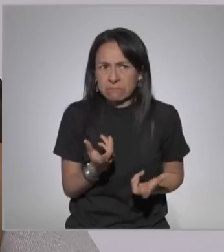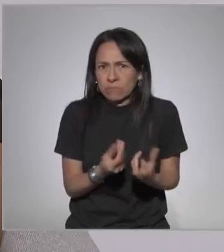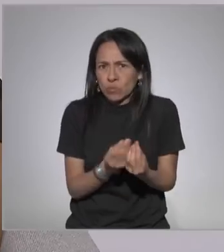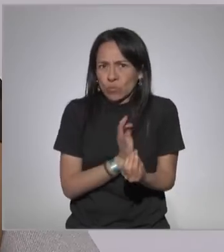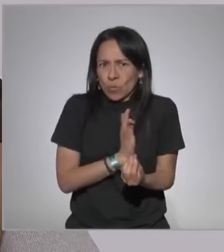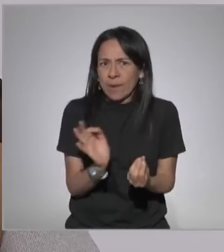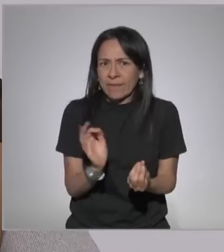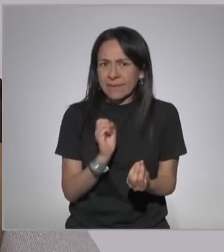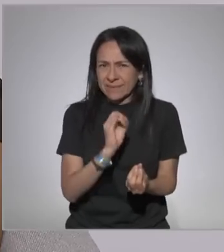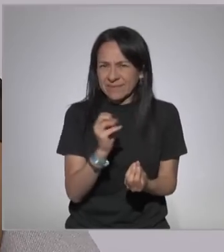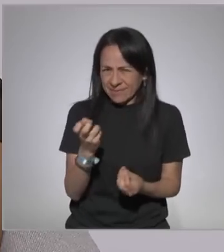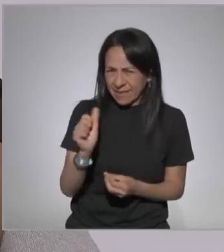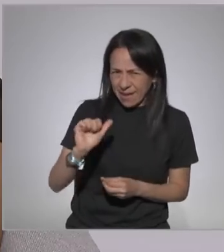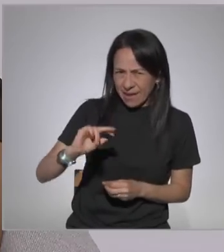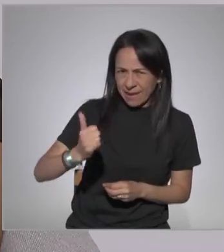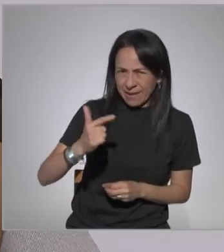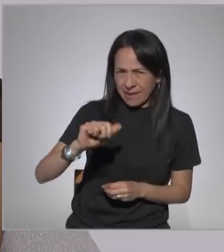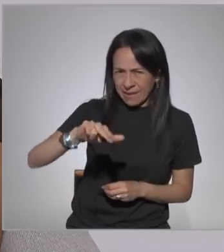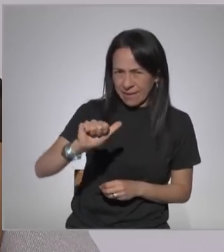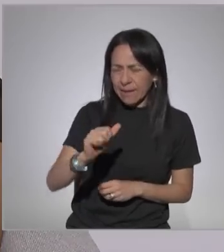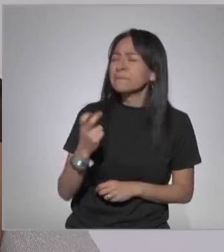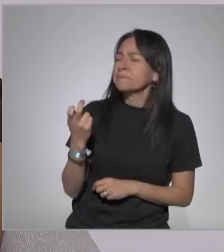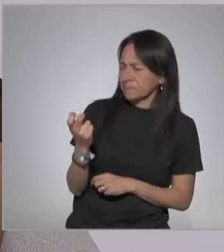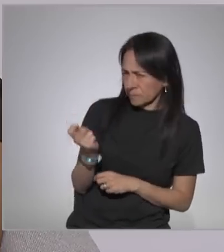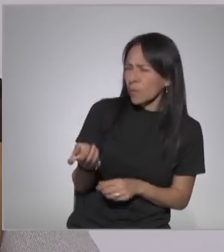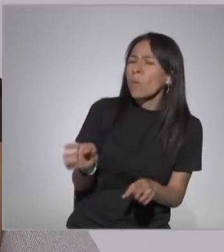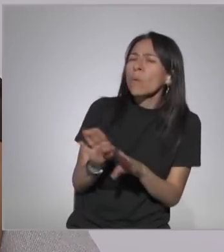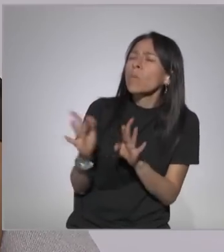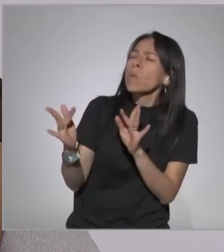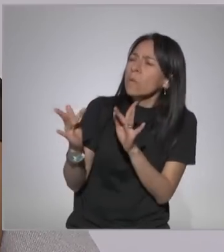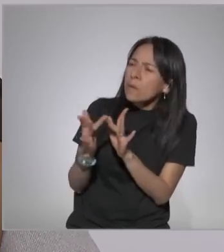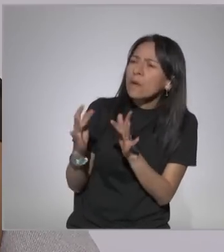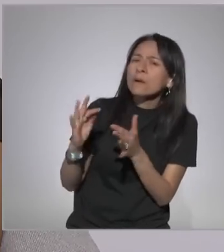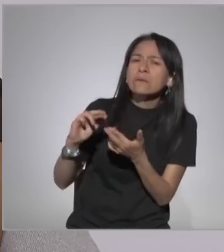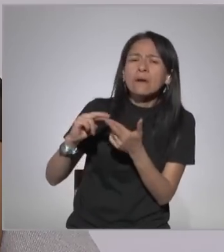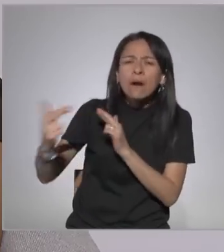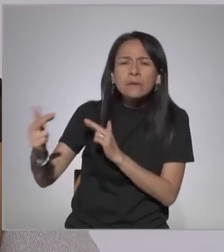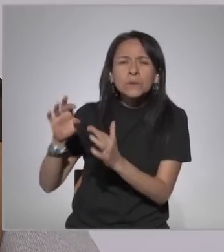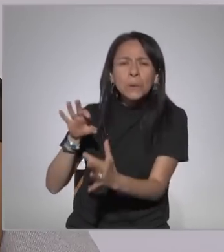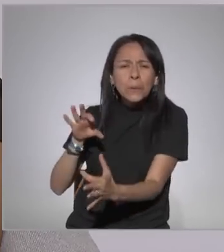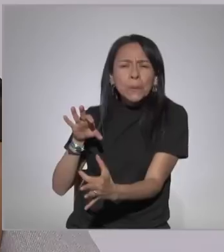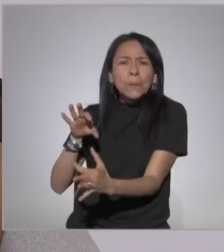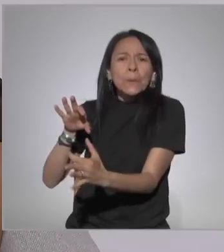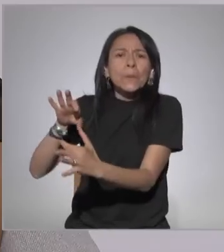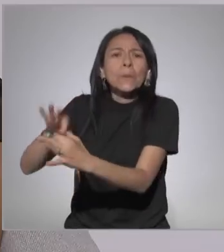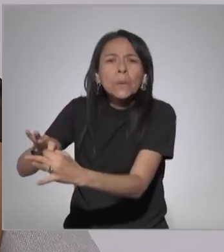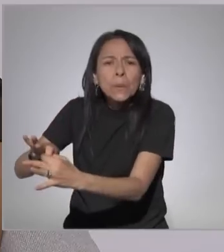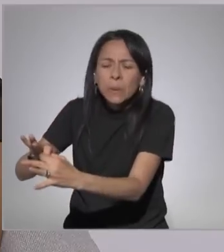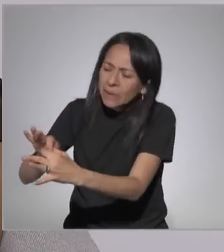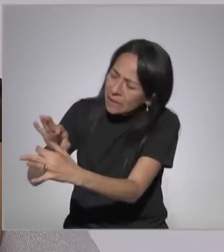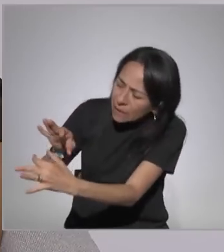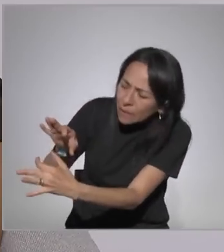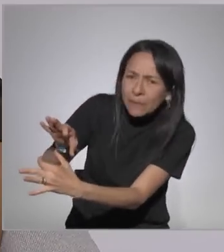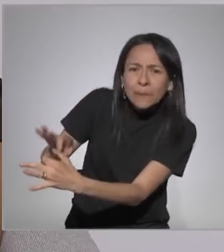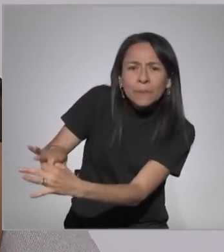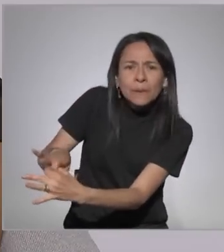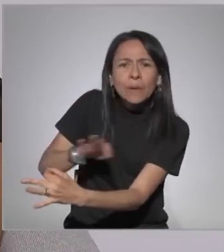Sí, la manera de vincularse es amplia, es muy amplia